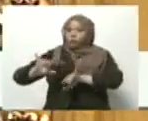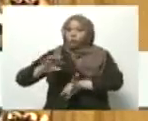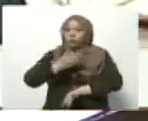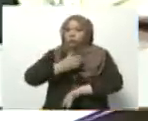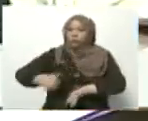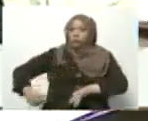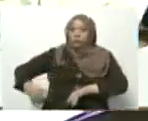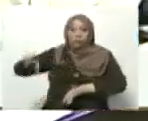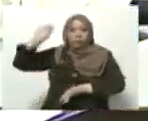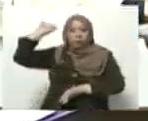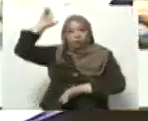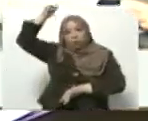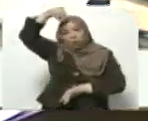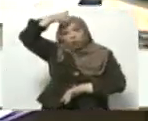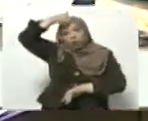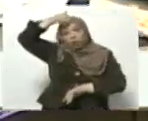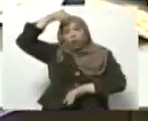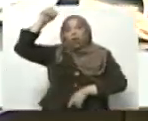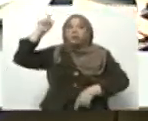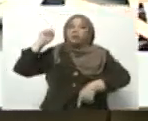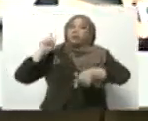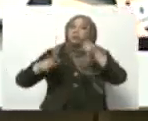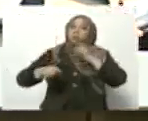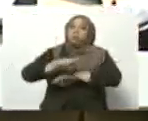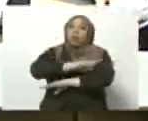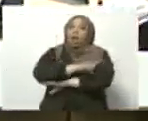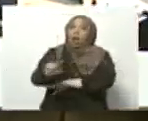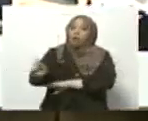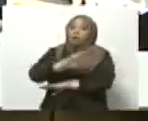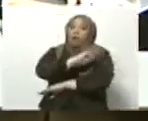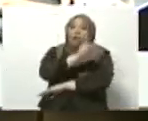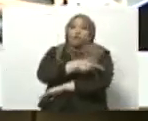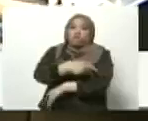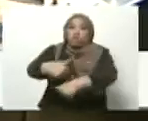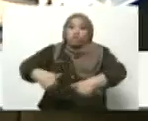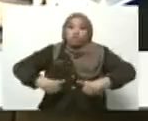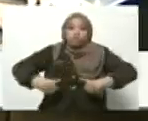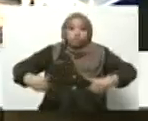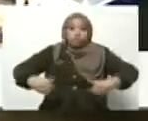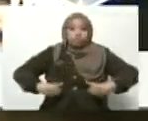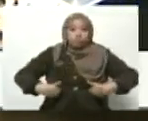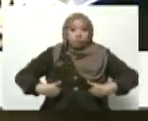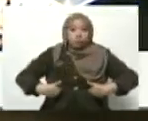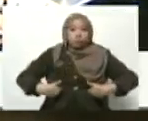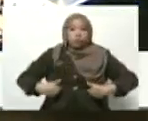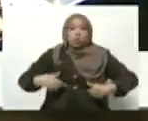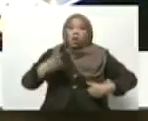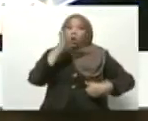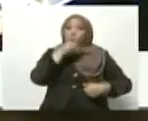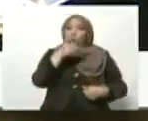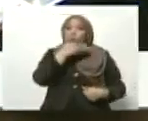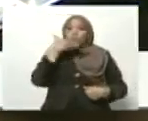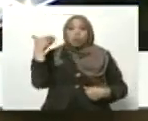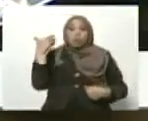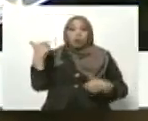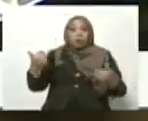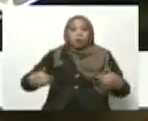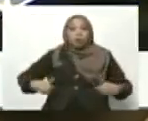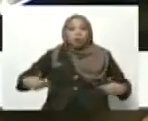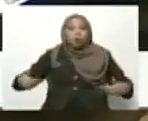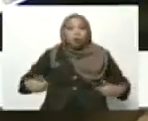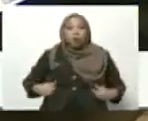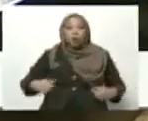esas sanciones son muy fuertes, nos van a afectar, ¿cómo ustedes le van a quitar las tarjetas de crédito a los venezolanos si estamos afectando a